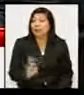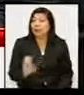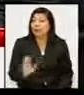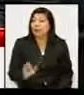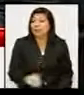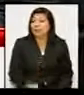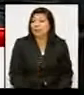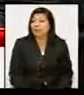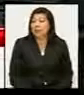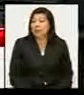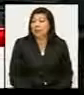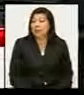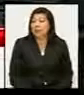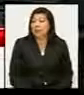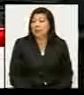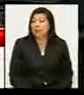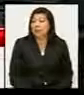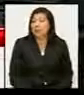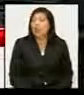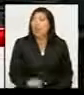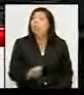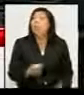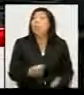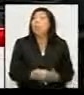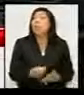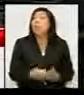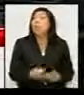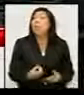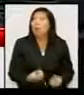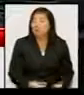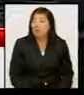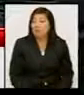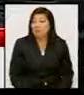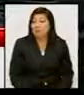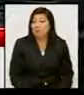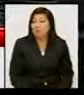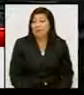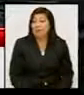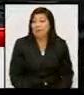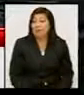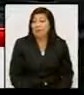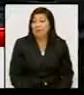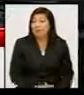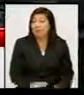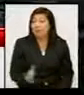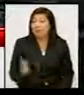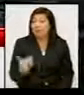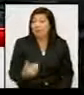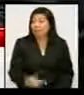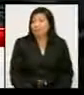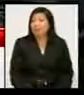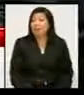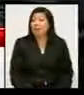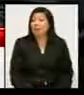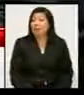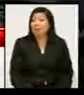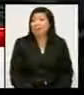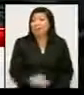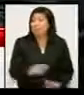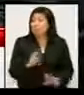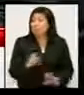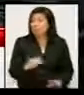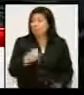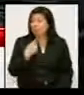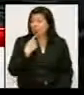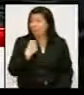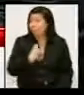preferiría que vengan 1.000. Entonces, ¿cómo le pagamos el sueldo al señor Fernando Astete? Felizmente se va a jubilar pronto, es un excelente profesional, yo le